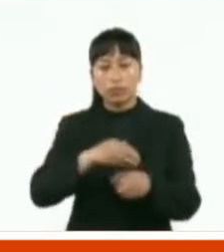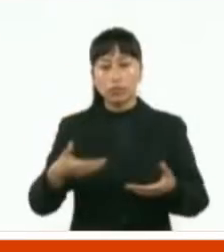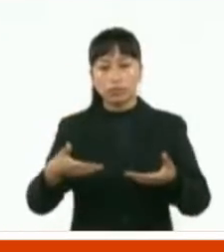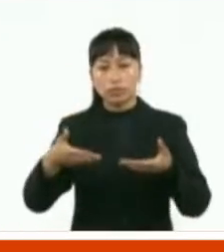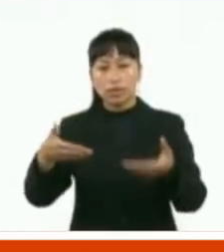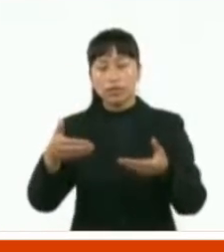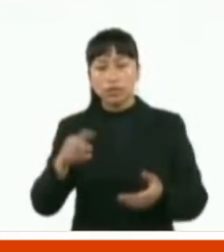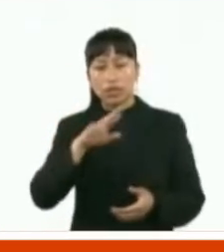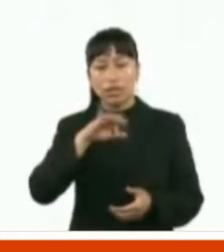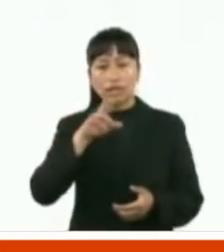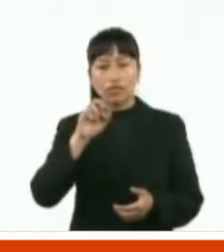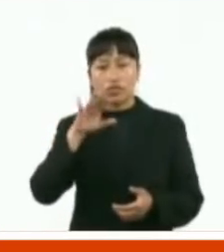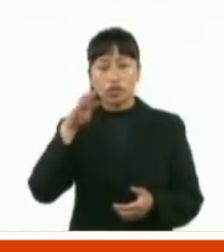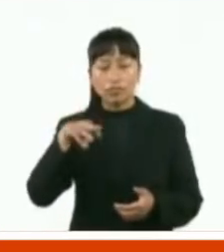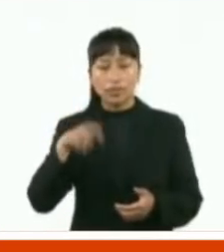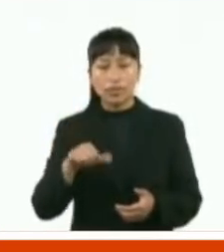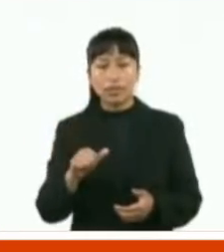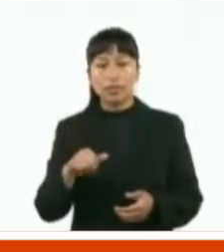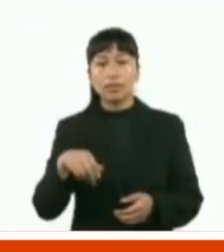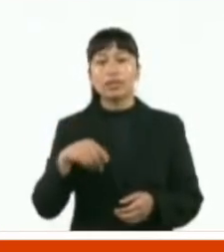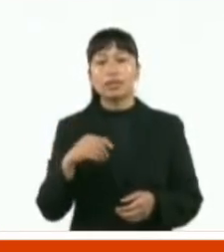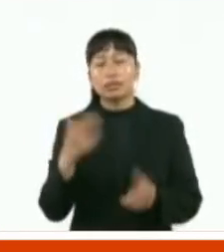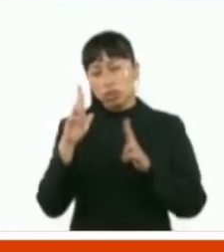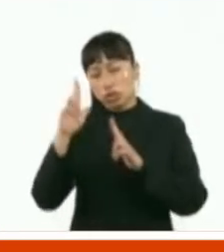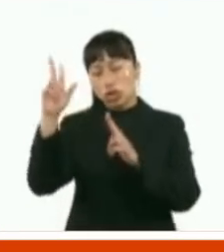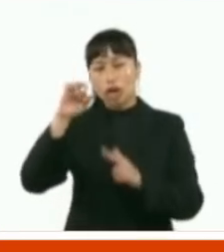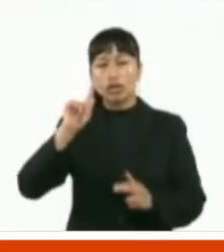Reforma en honor a los liberales del siglo XIX.